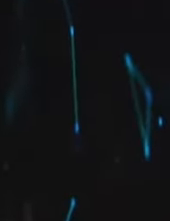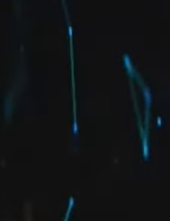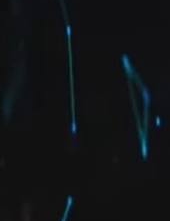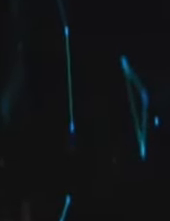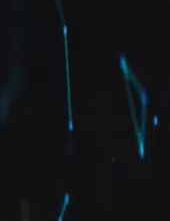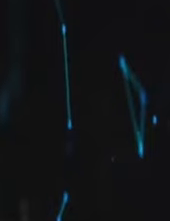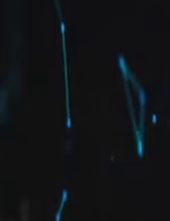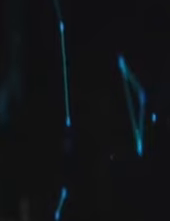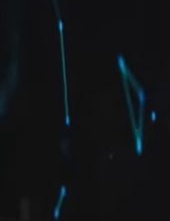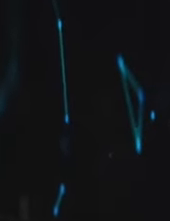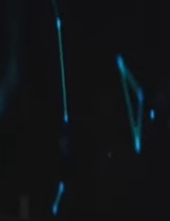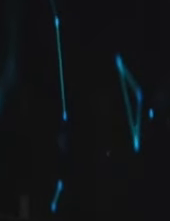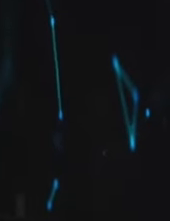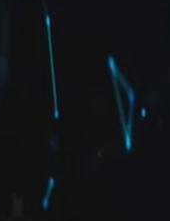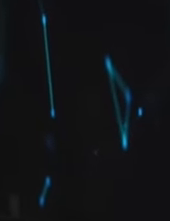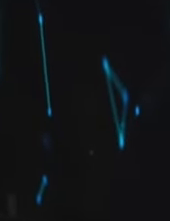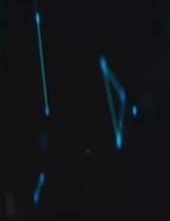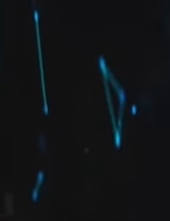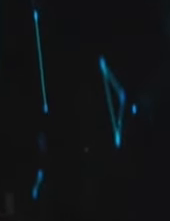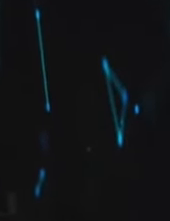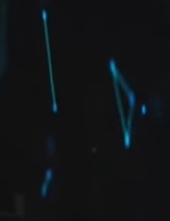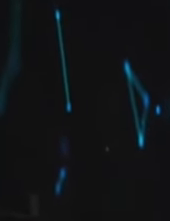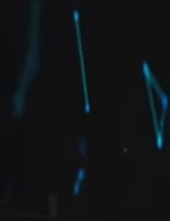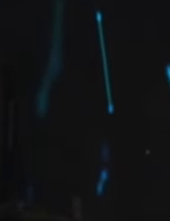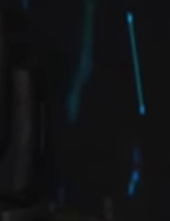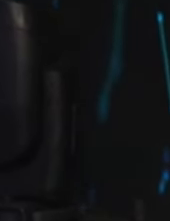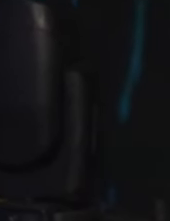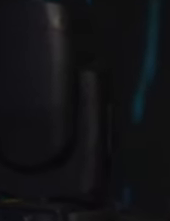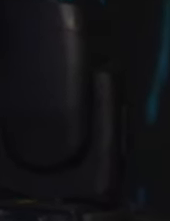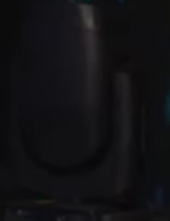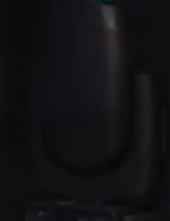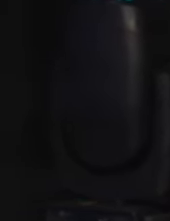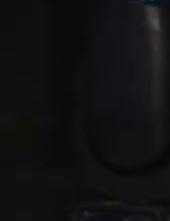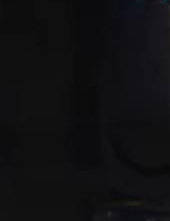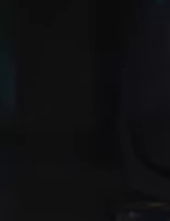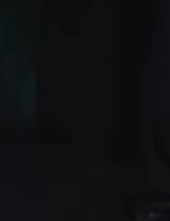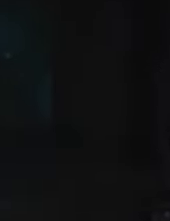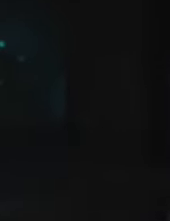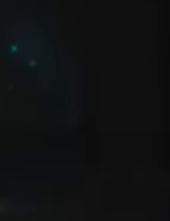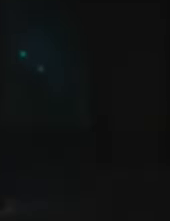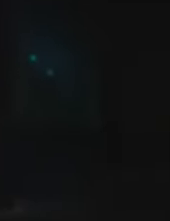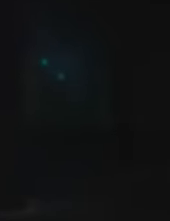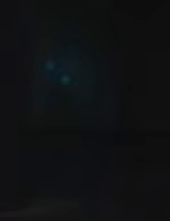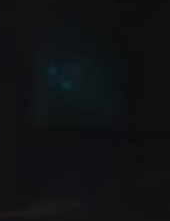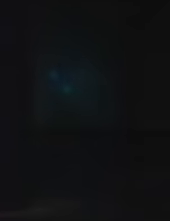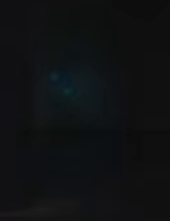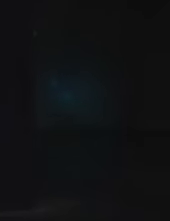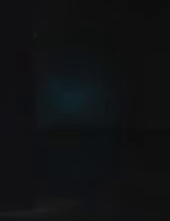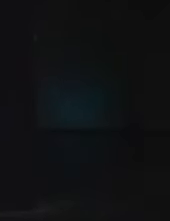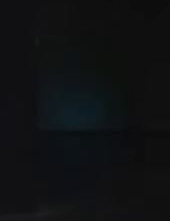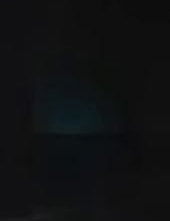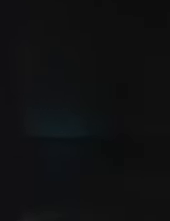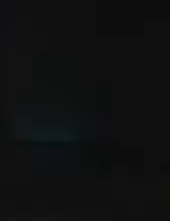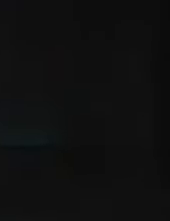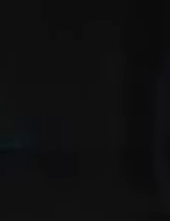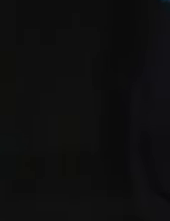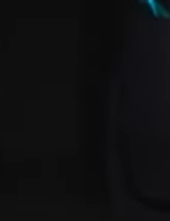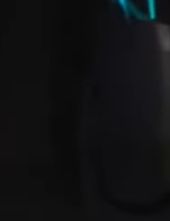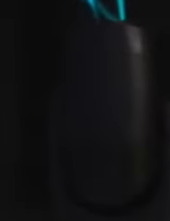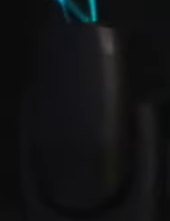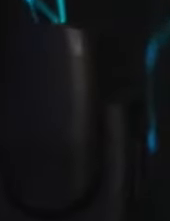Así es ya estamos de vuelta acá en el escenario principal estamos esperando que lleguen señoras y señores que se instalen en sus asientos